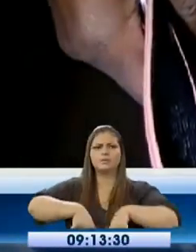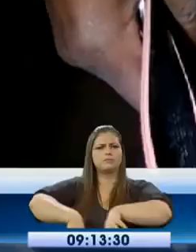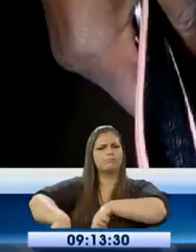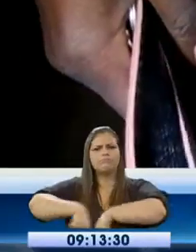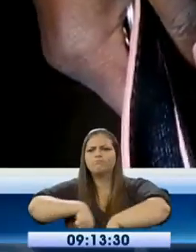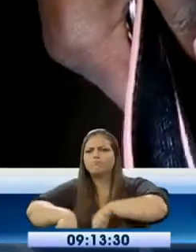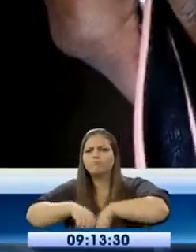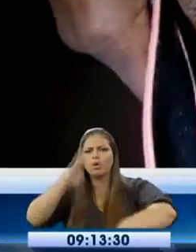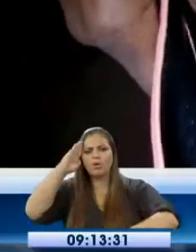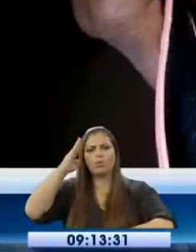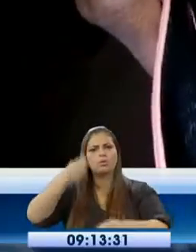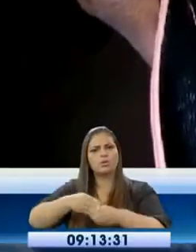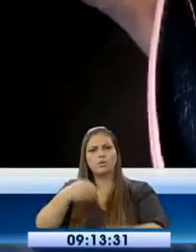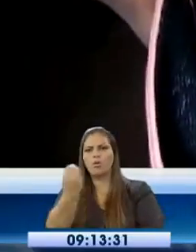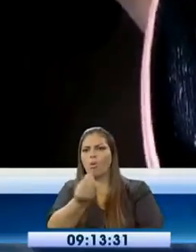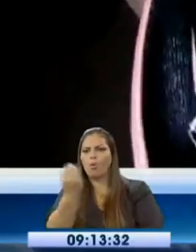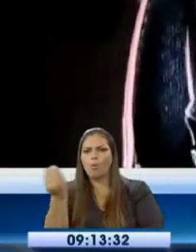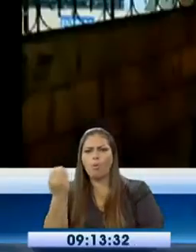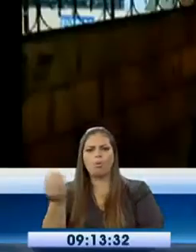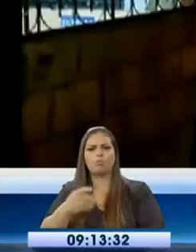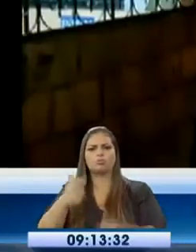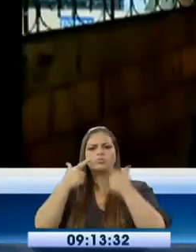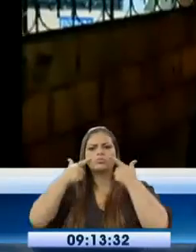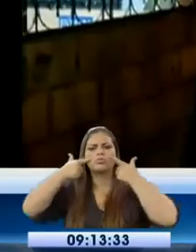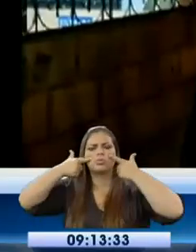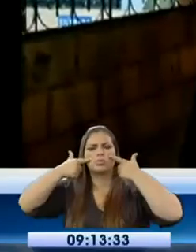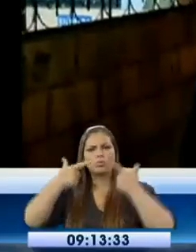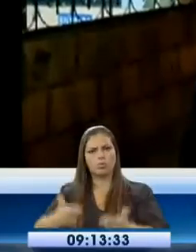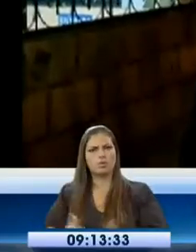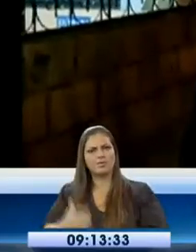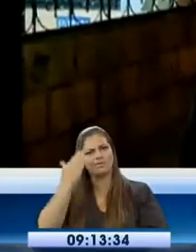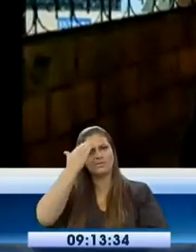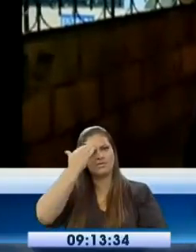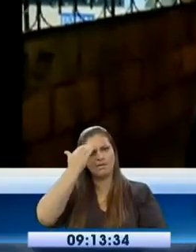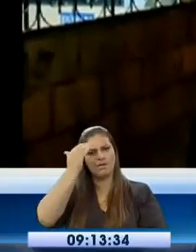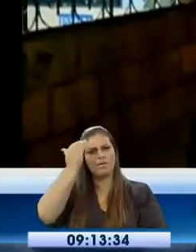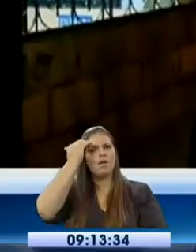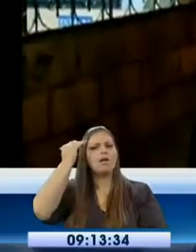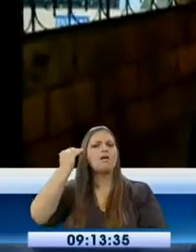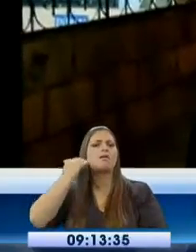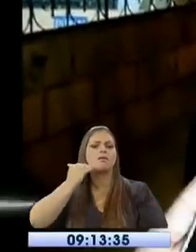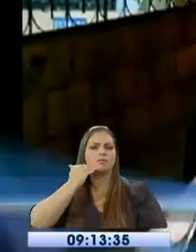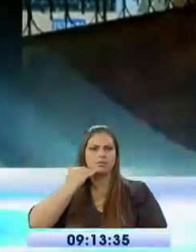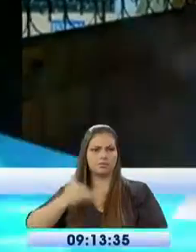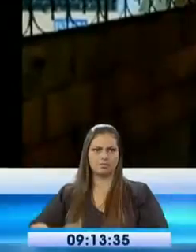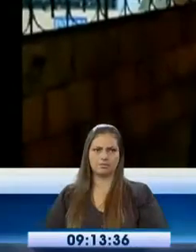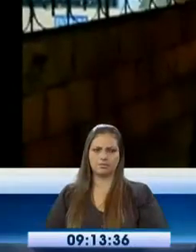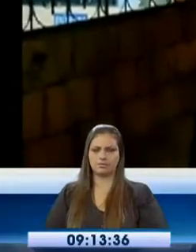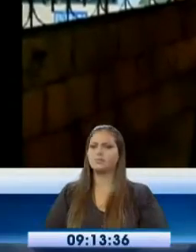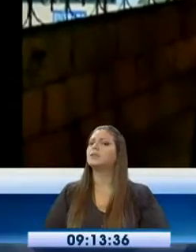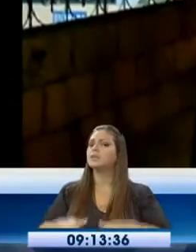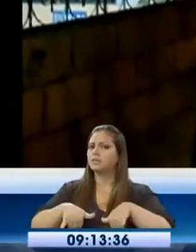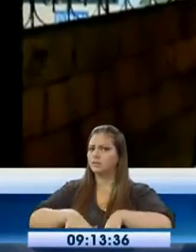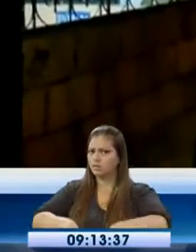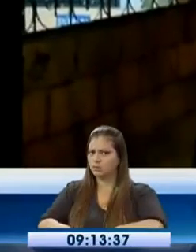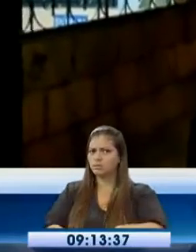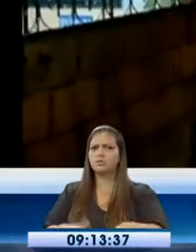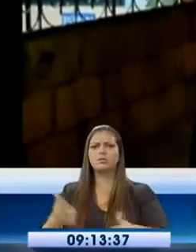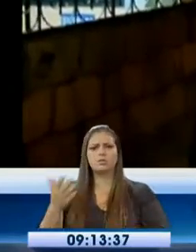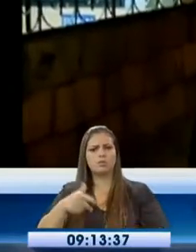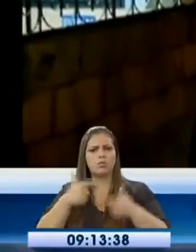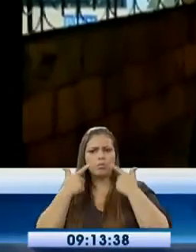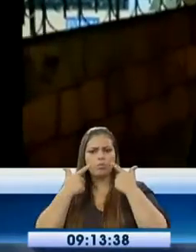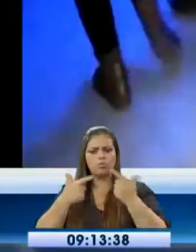intentan precautelar la integridad de los menores de edad. Se va a continuar con este tipo de operativos preventivos con la finalidad de garantizar y evitar que los derechos de los niños, niñas y adolescentes